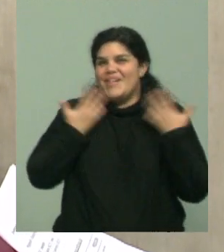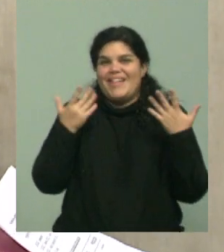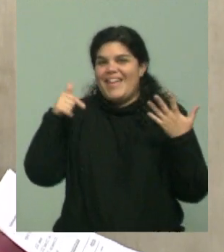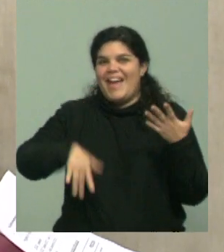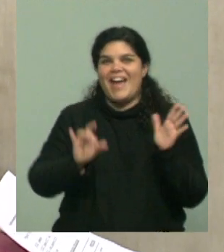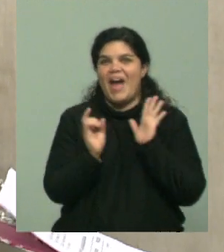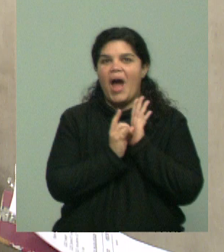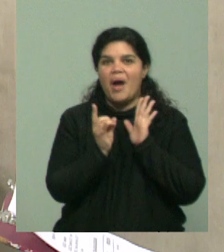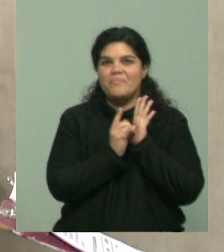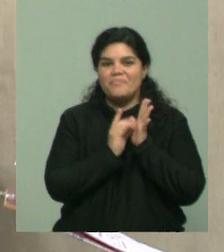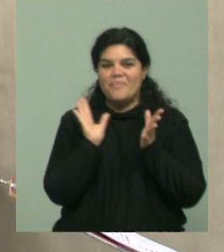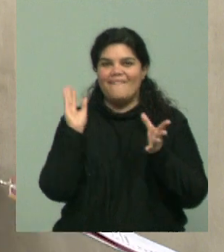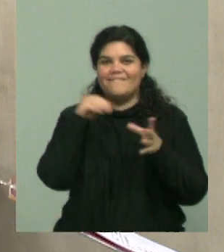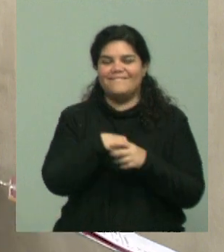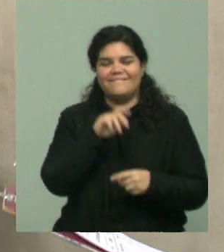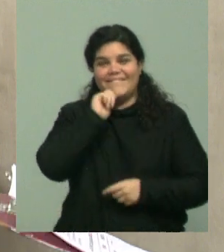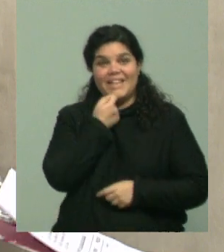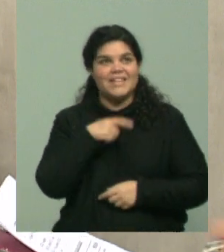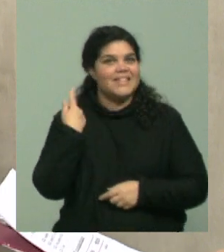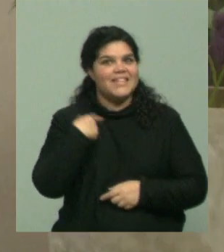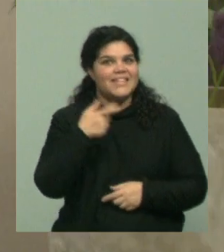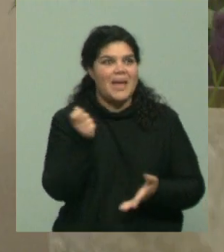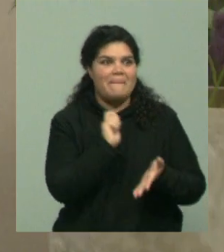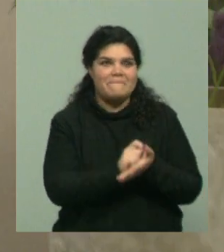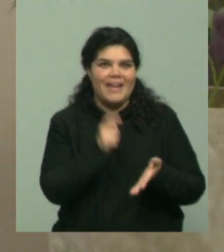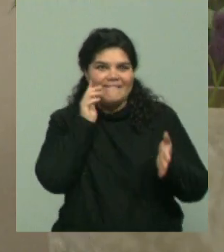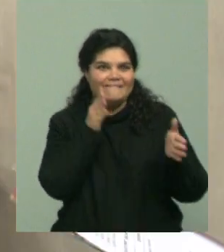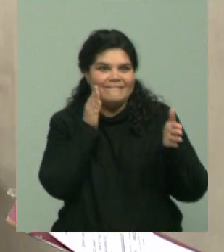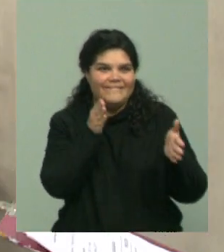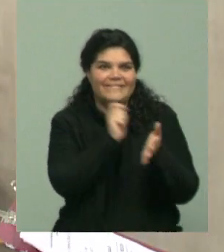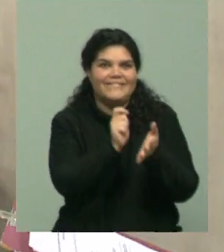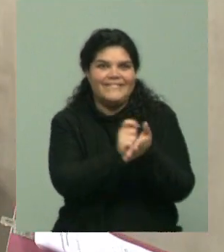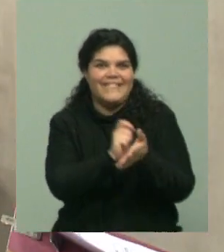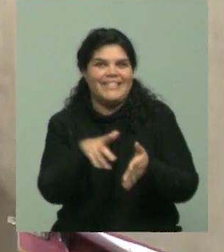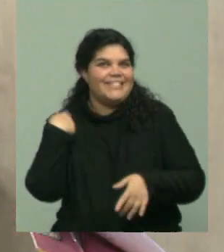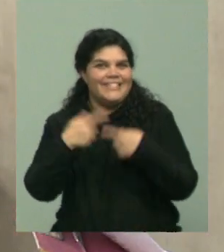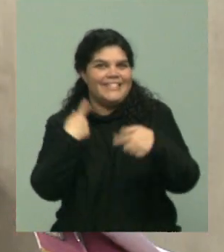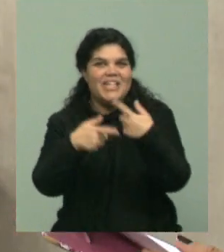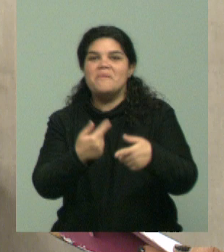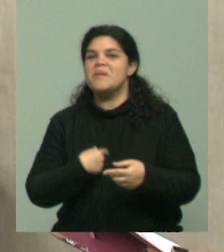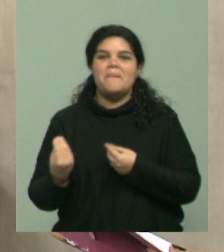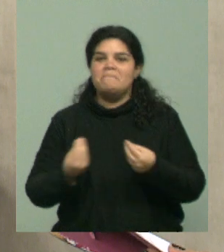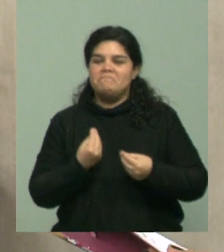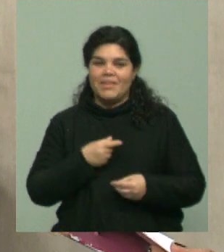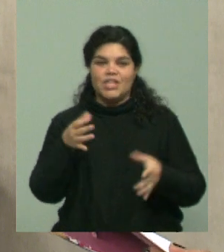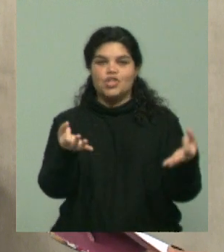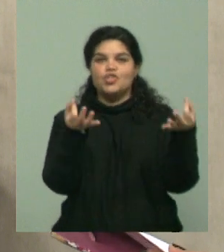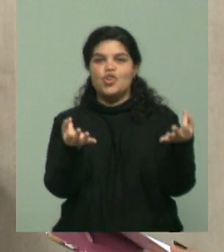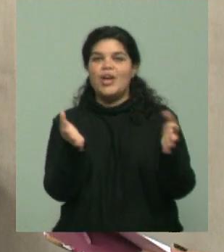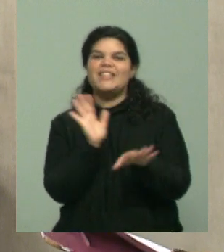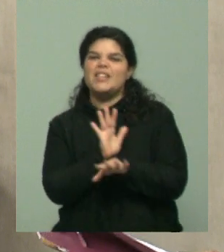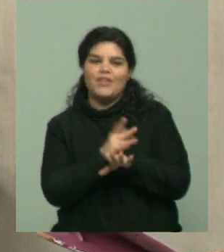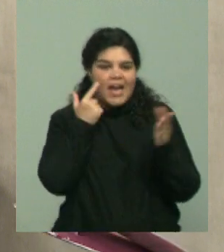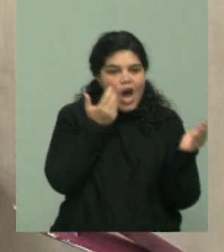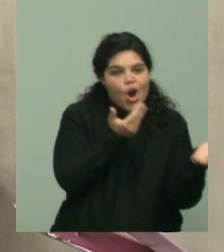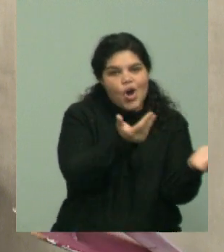Apuntes. Y bueno, y siempre tomando apuntes. O sea que como debe ser, ¿no? El yoga es conocimiento y práctica, o sea que las dos cosas van de